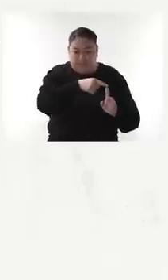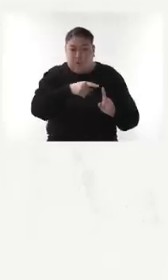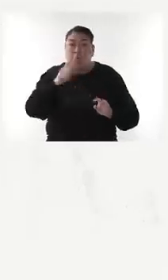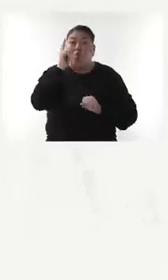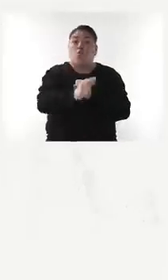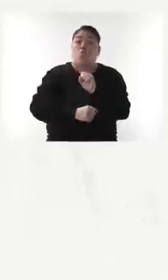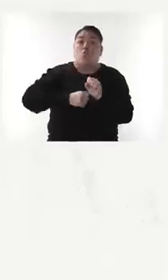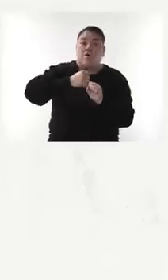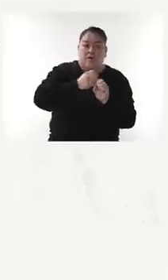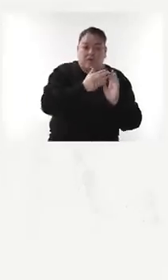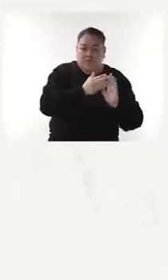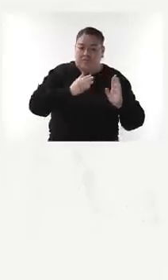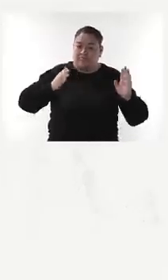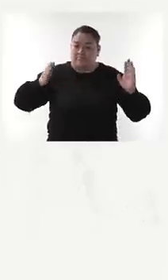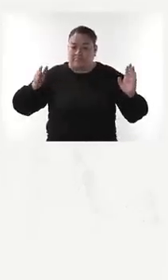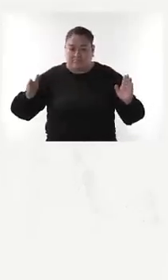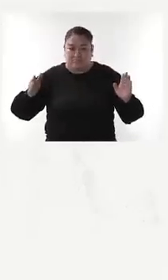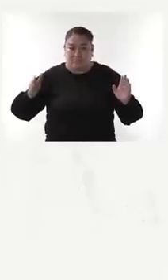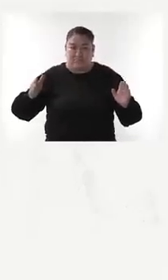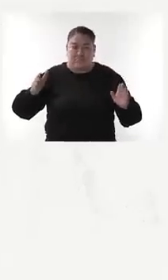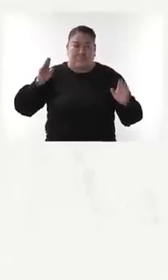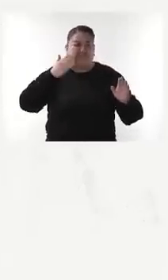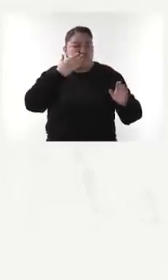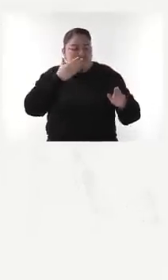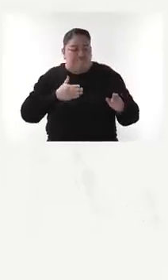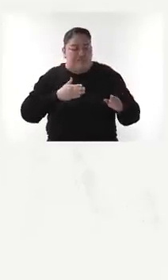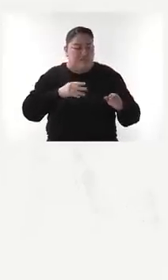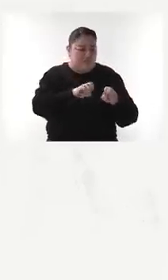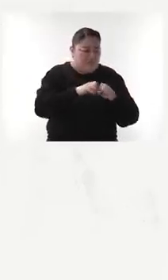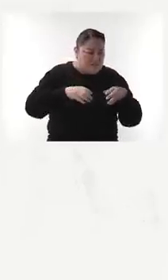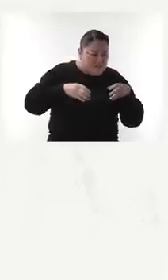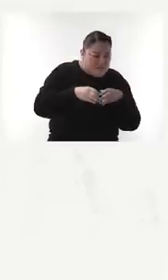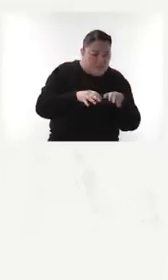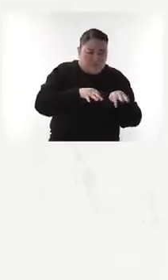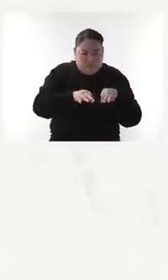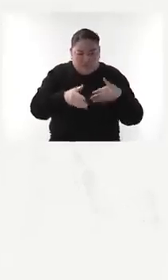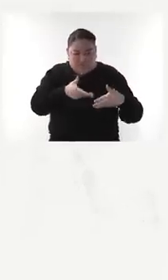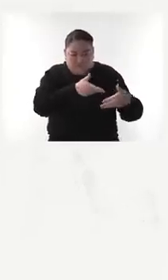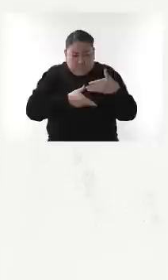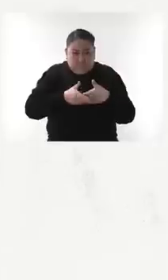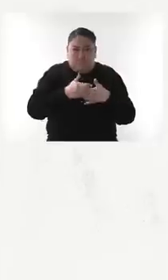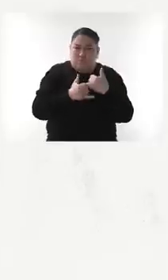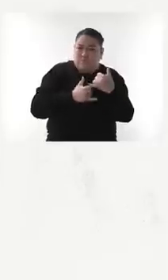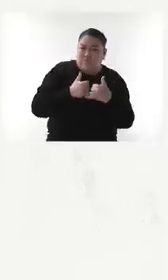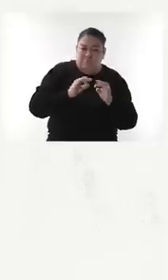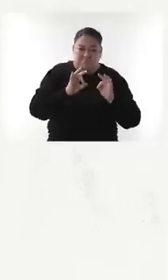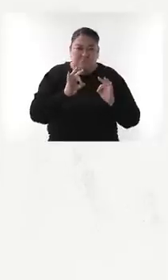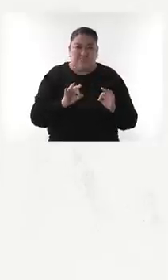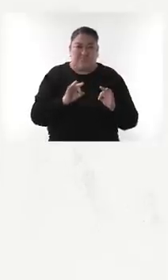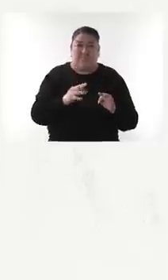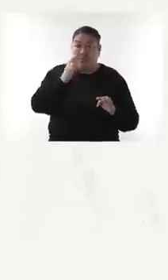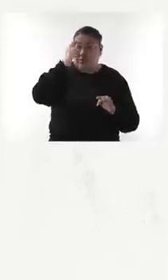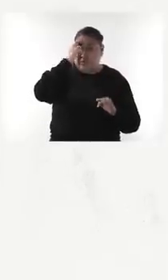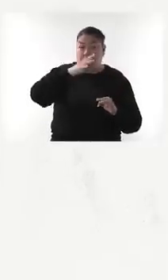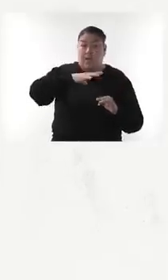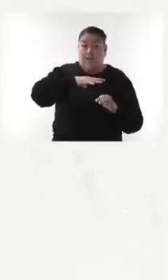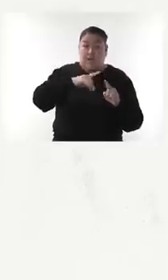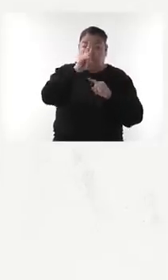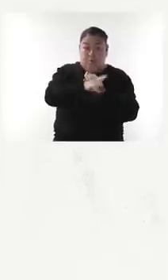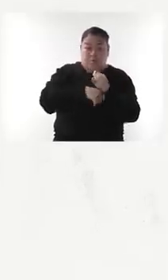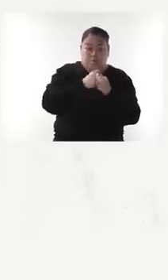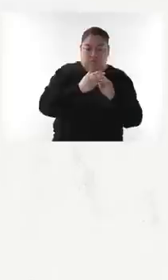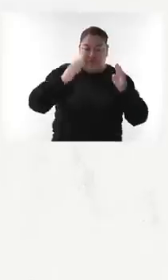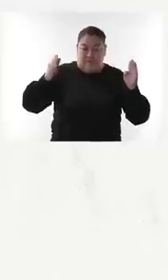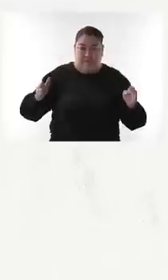año. Queremos procesos más estables en los equipos. Queremos también que los dos torneos cuenten para que